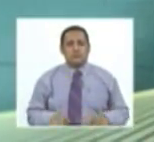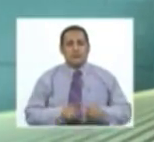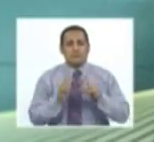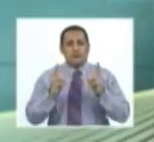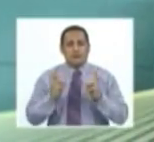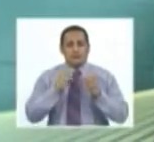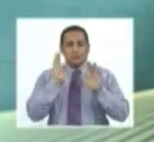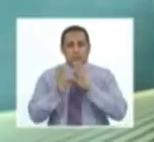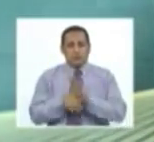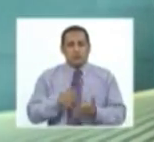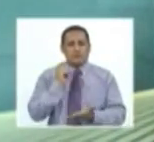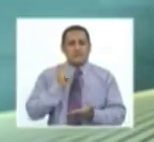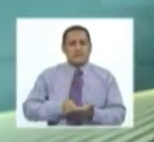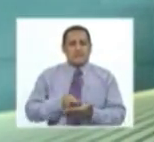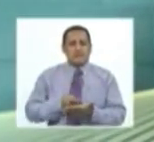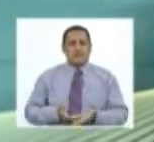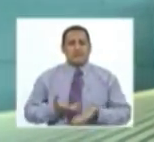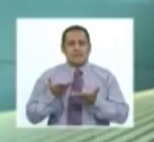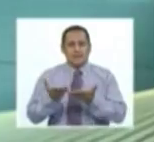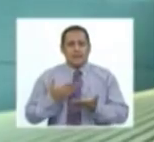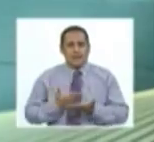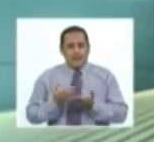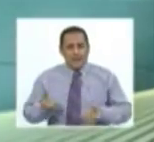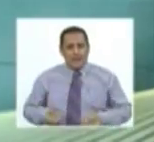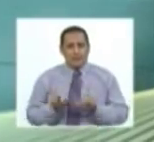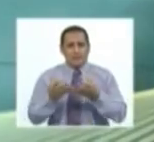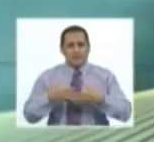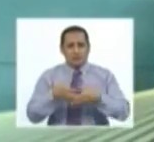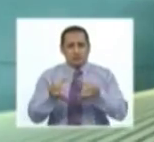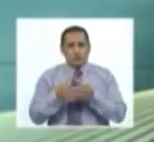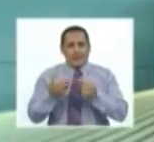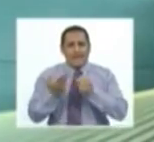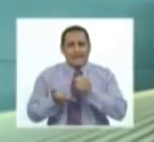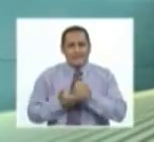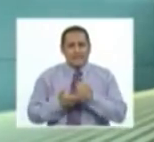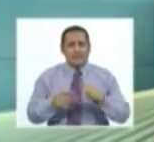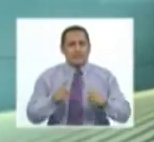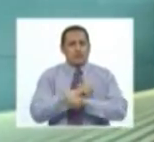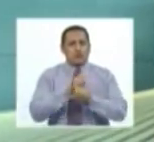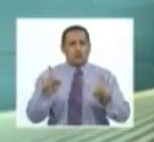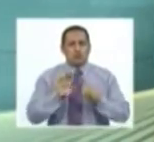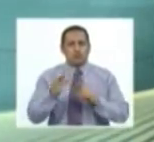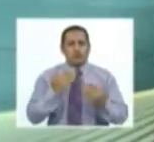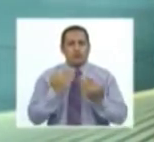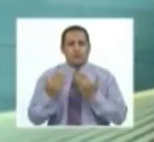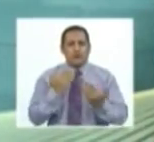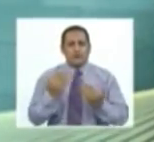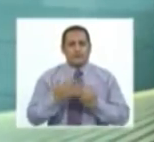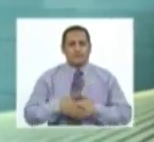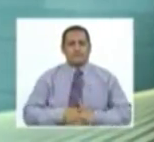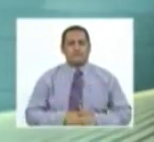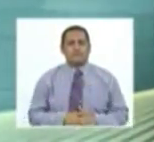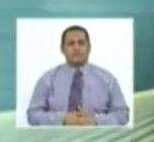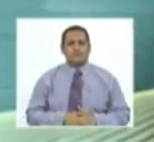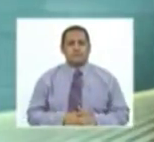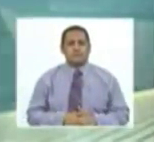de la sentencia pone énfasis en la sustancia de la garantía y no en su forma.